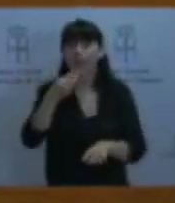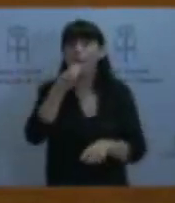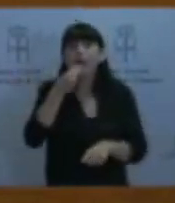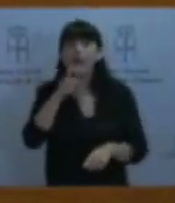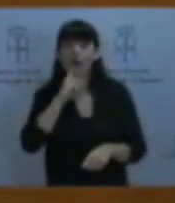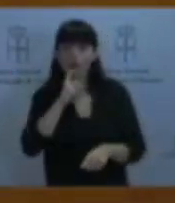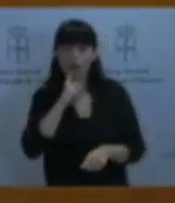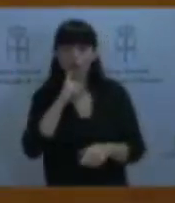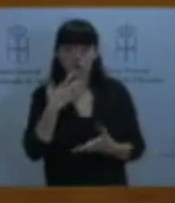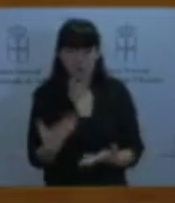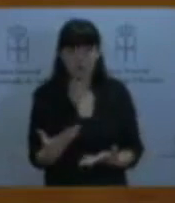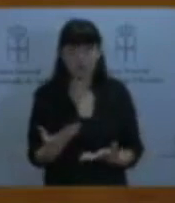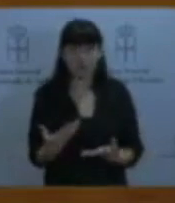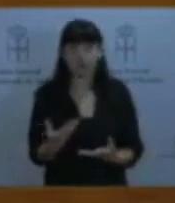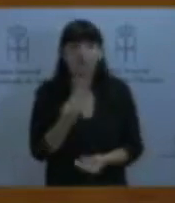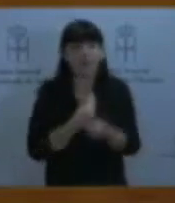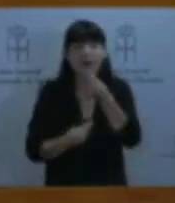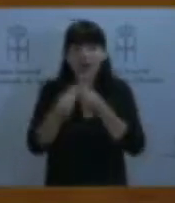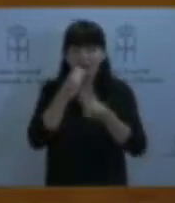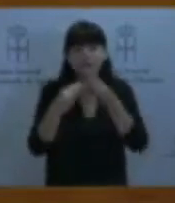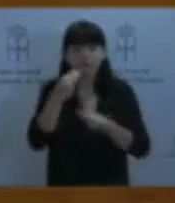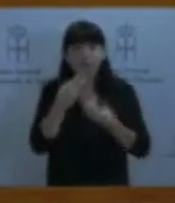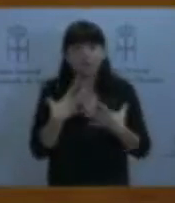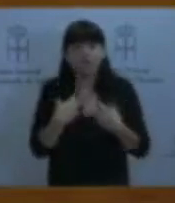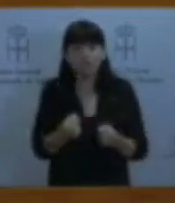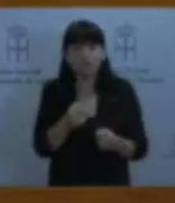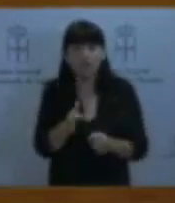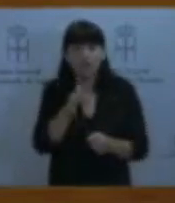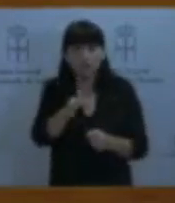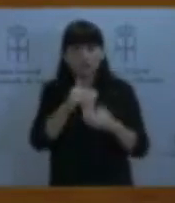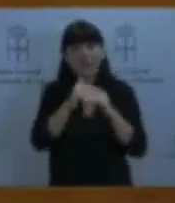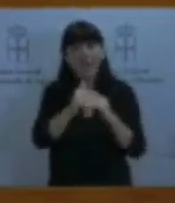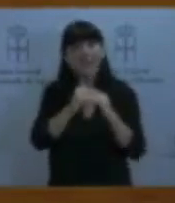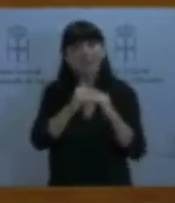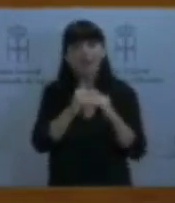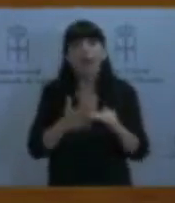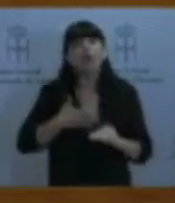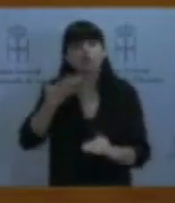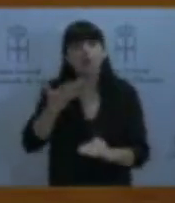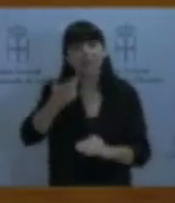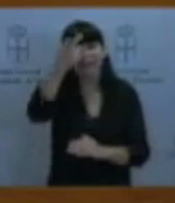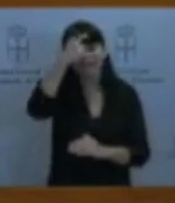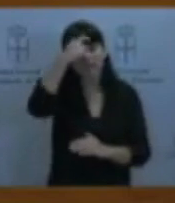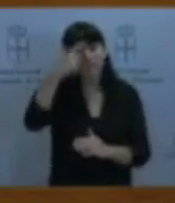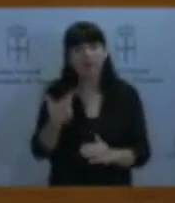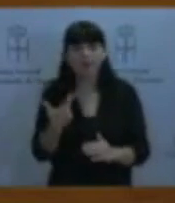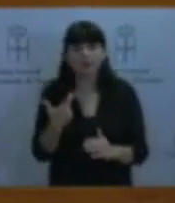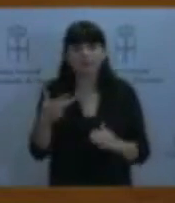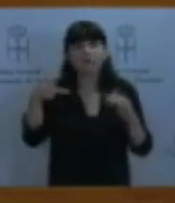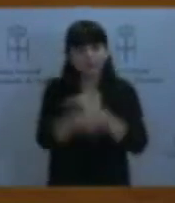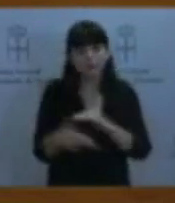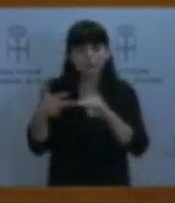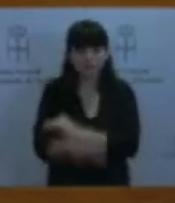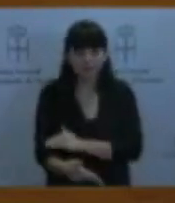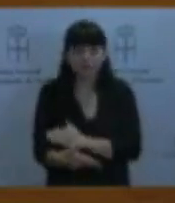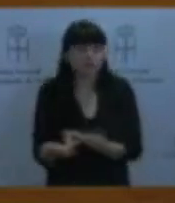¿no? Hasta el punto de que la alimentación saludable y equilibrada podría prevenir el desarrollo de muchas de las enfermedades. Es fácil